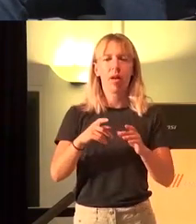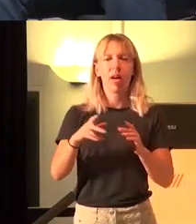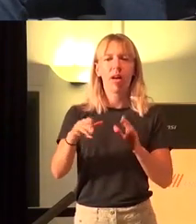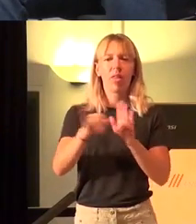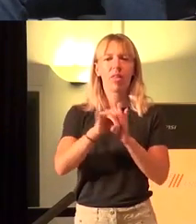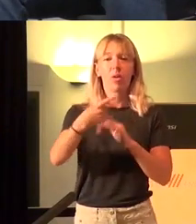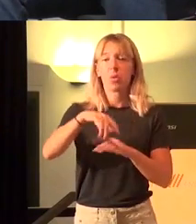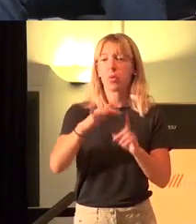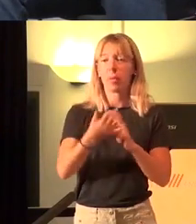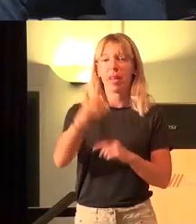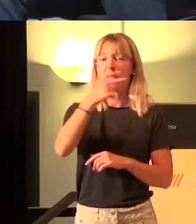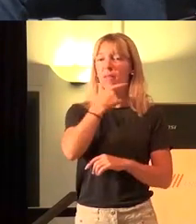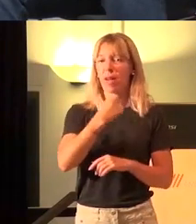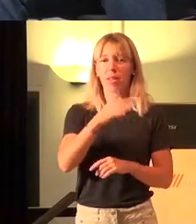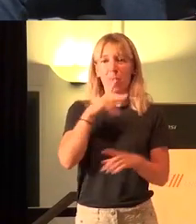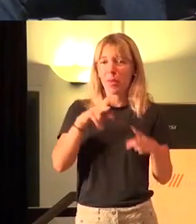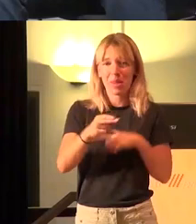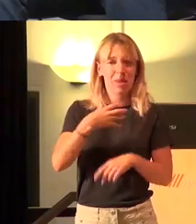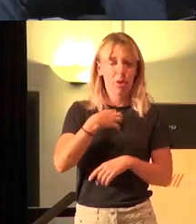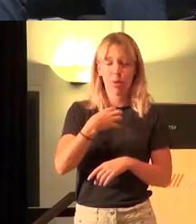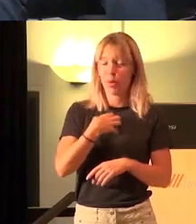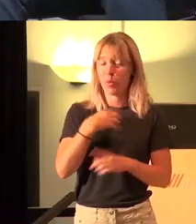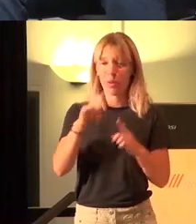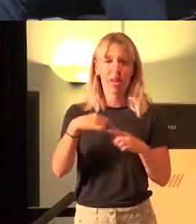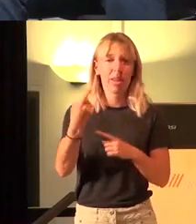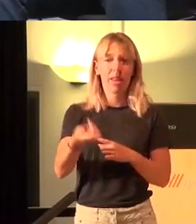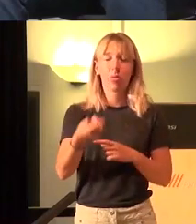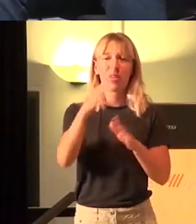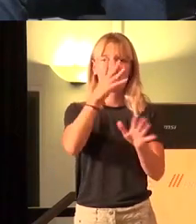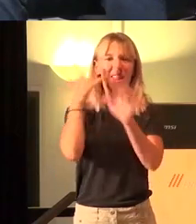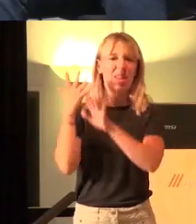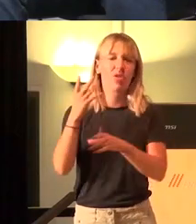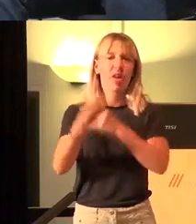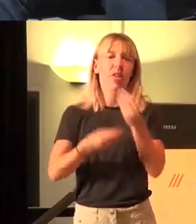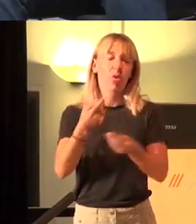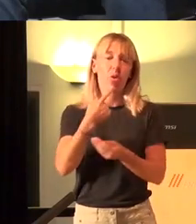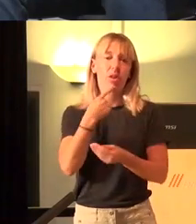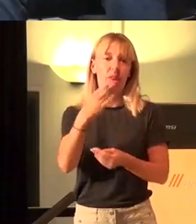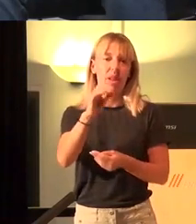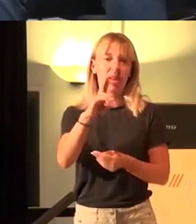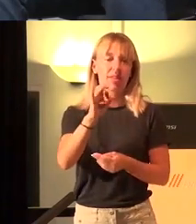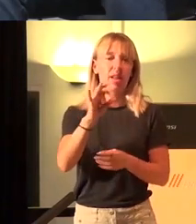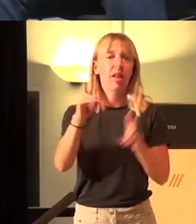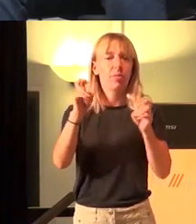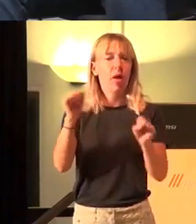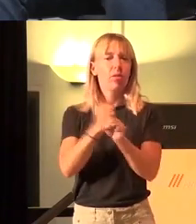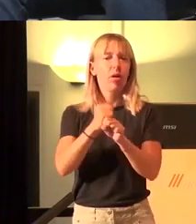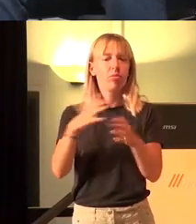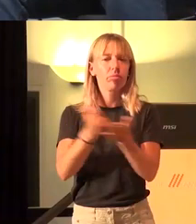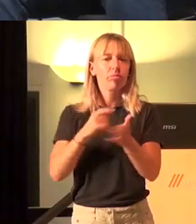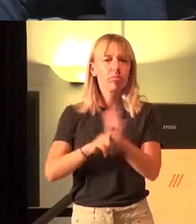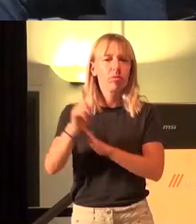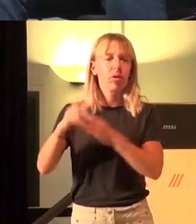en nuestro caso, lo más fácil porque era inevitable. Después de 10 años haciendo, como decía Cristina, todo el trabajo que hemos desarrollado,